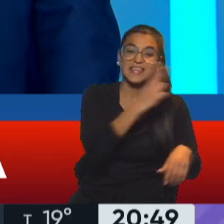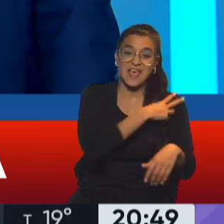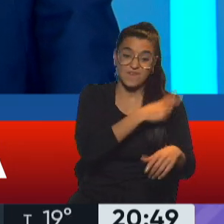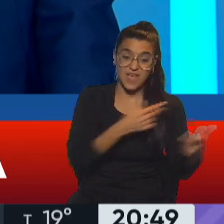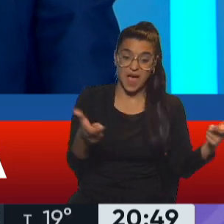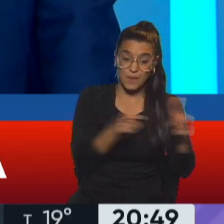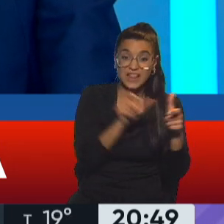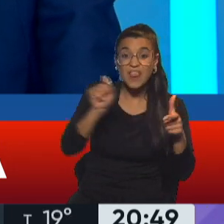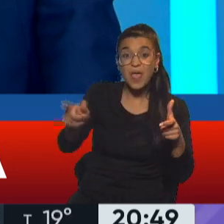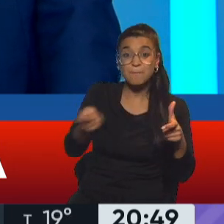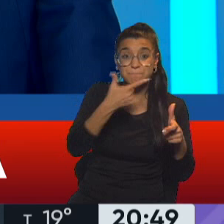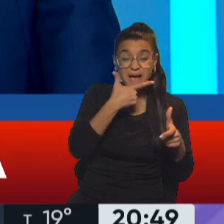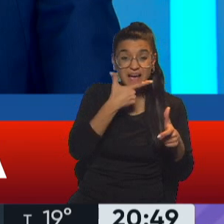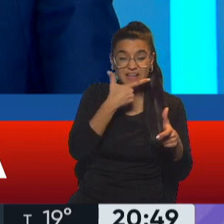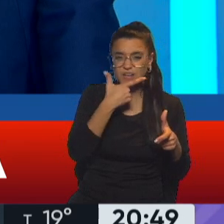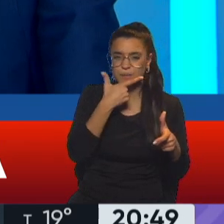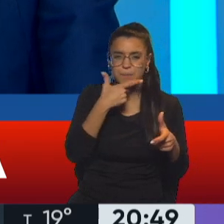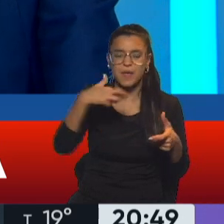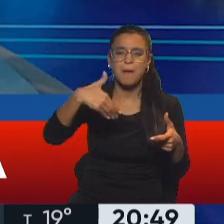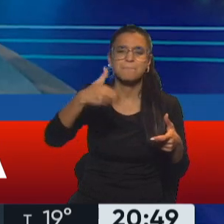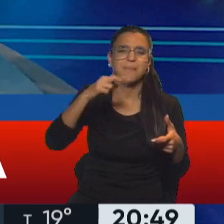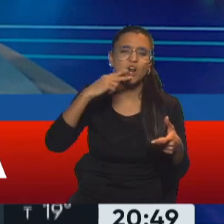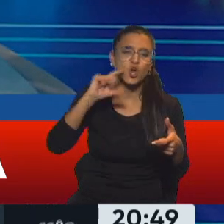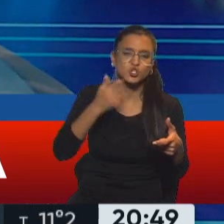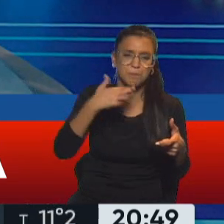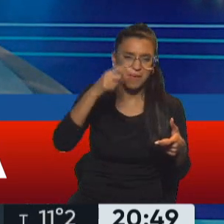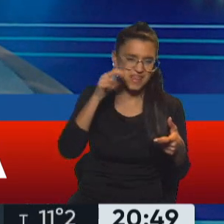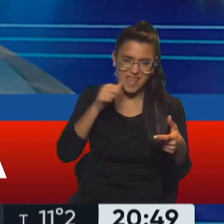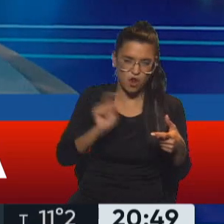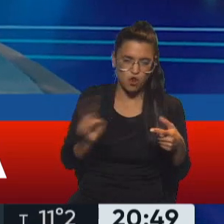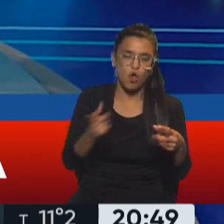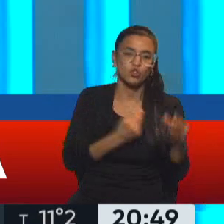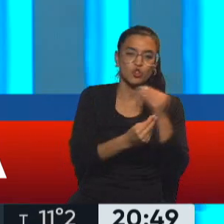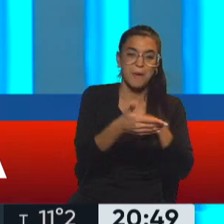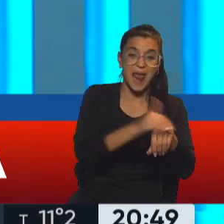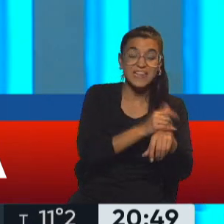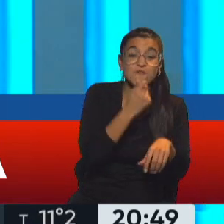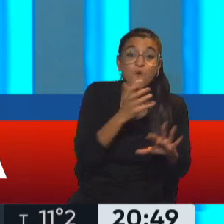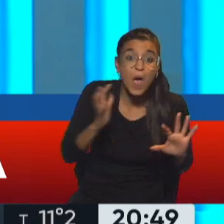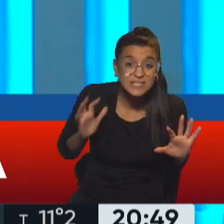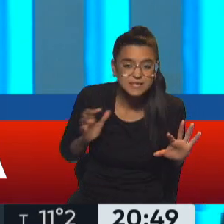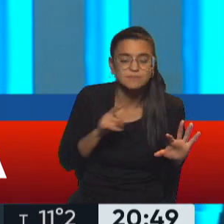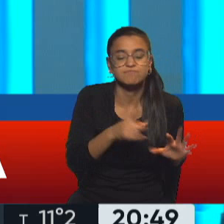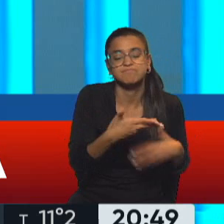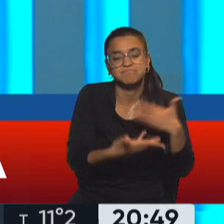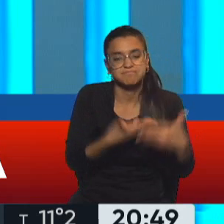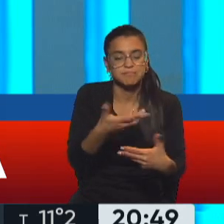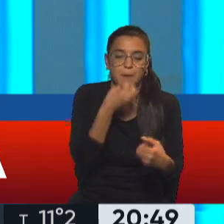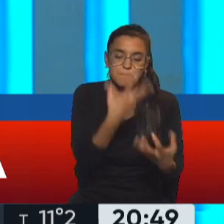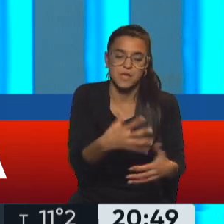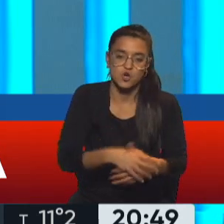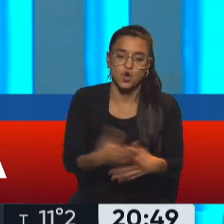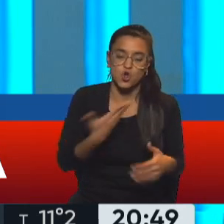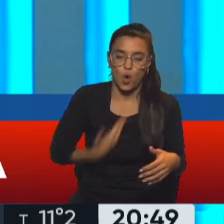de Mauricio Macri en lugar de Marcos Peña, digamos, hubiera sobrellevado mejor